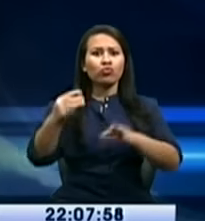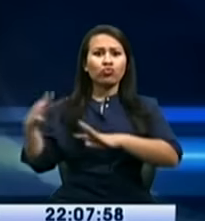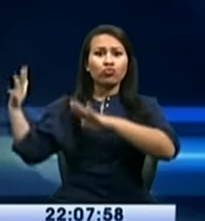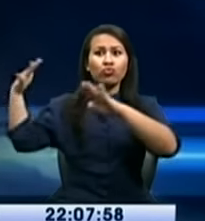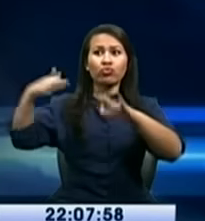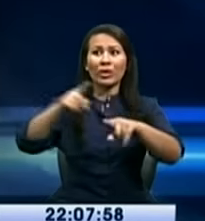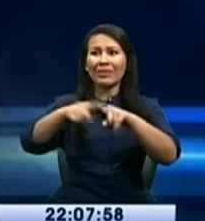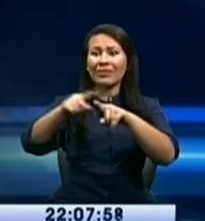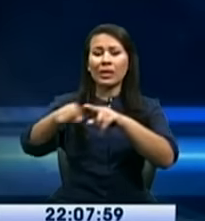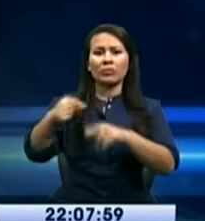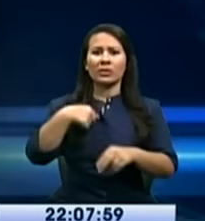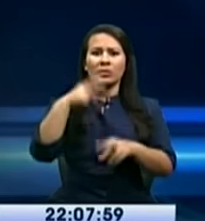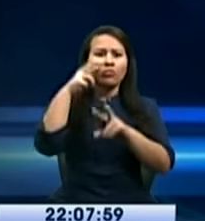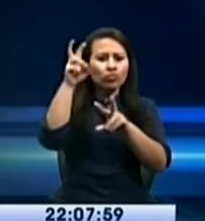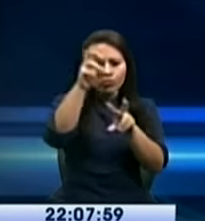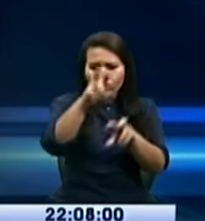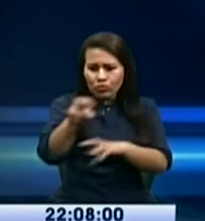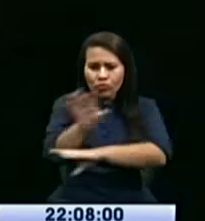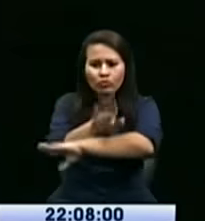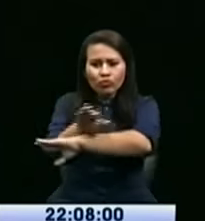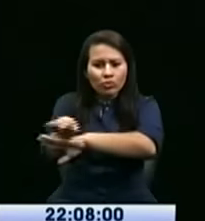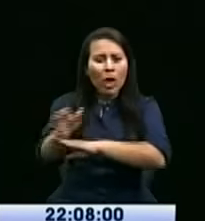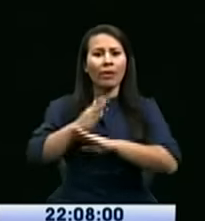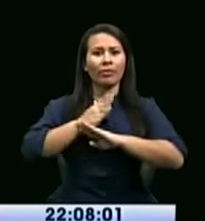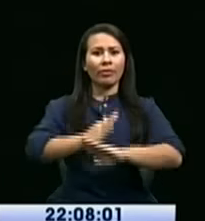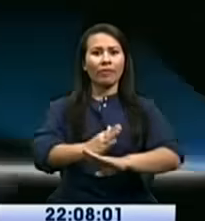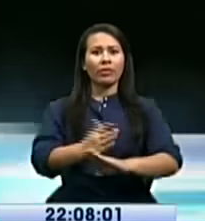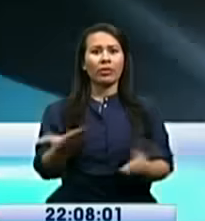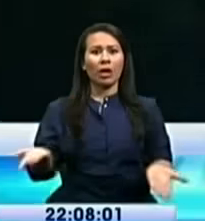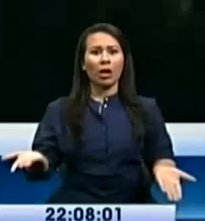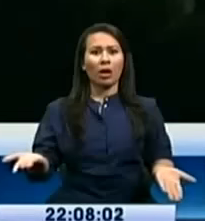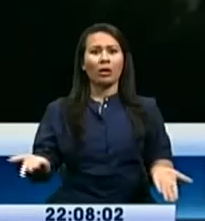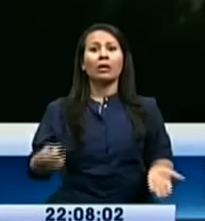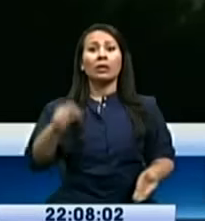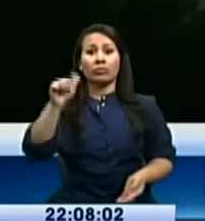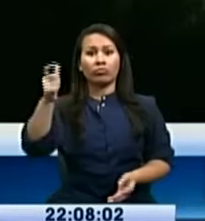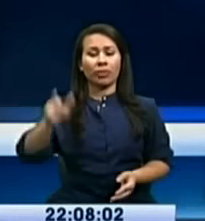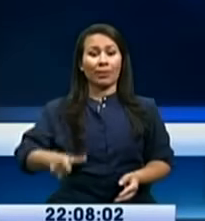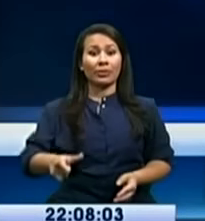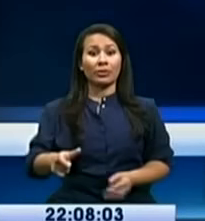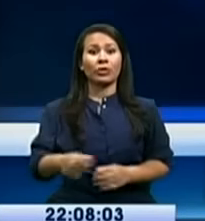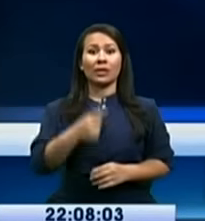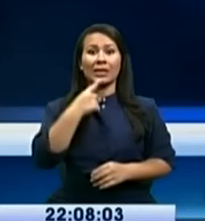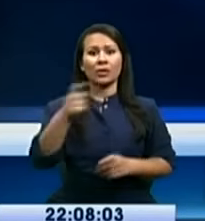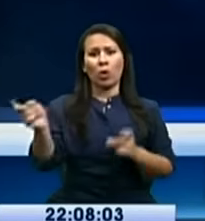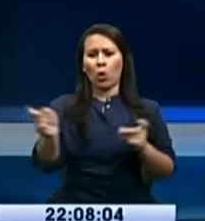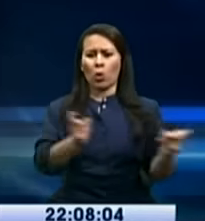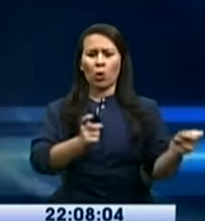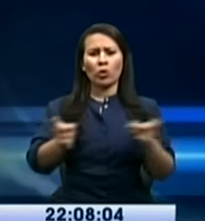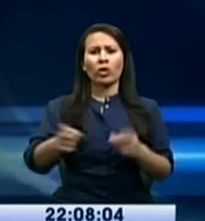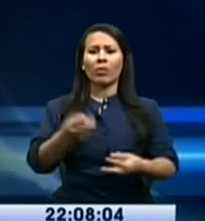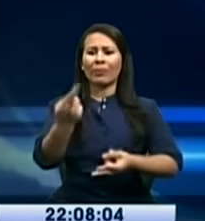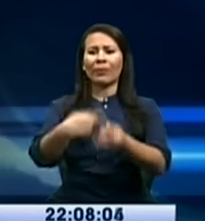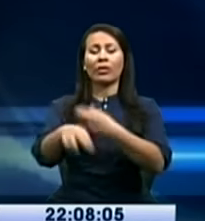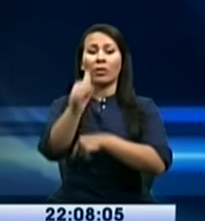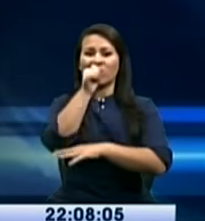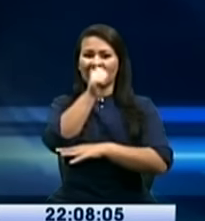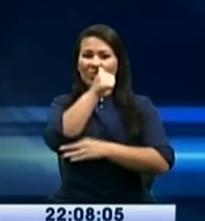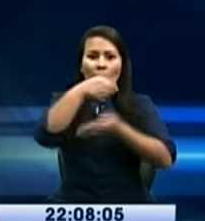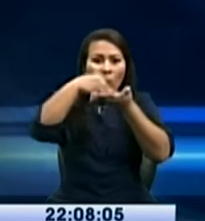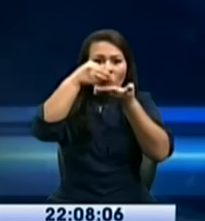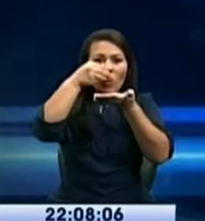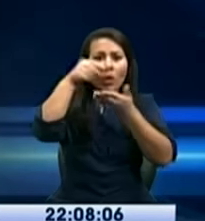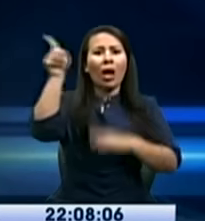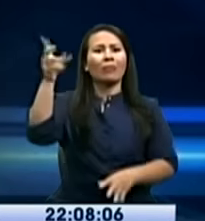extranjeros, inspecciones y proteger la zona. Lo propio solicita otro ecuatoriano, controlar el expendio de drogas y mejorar